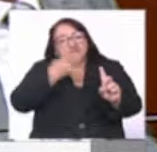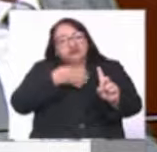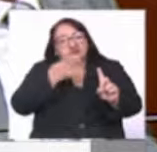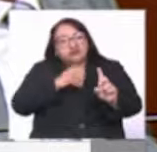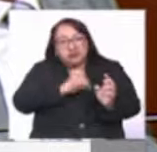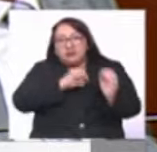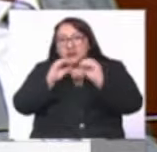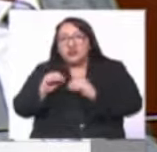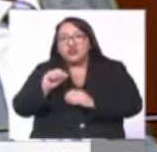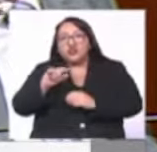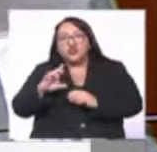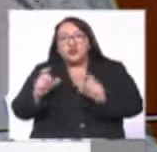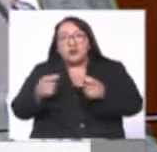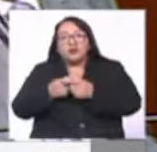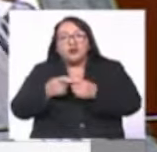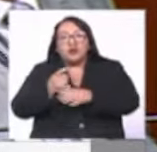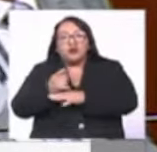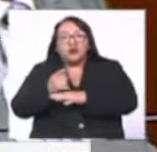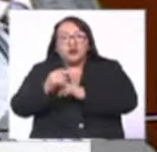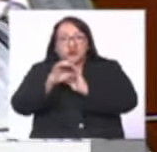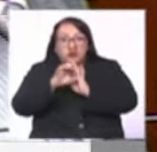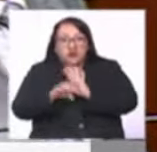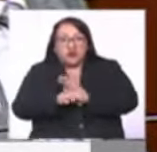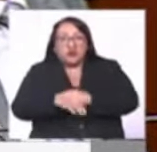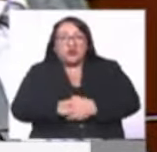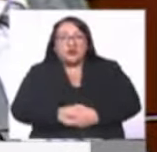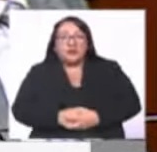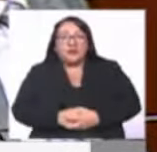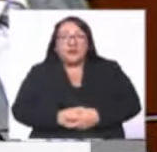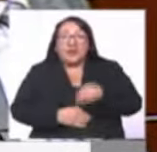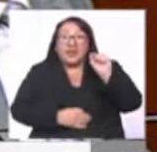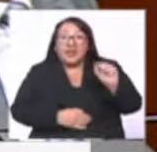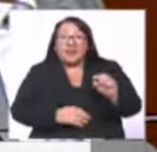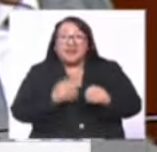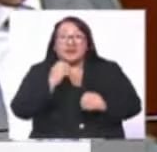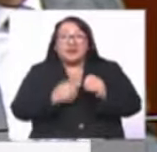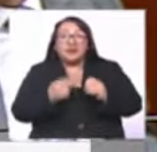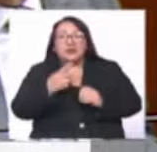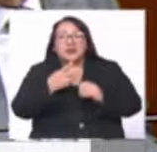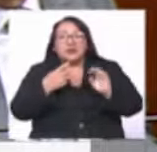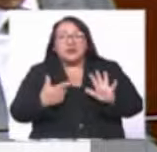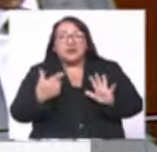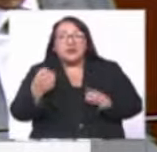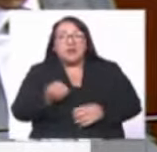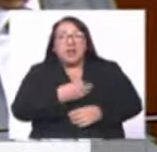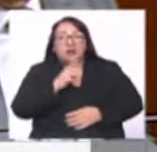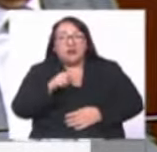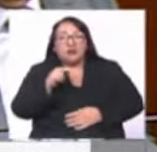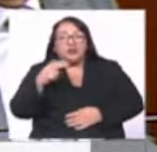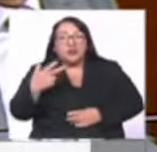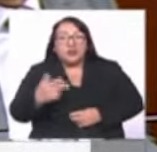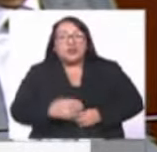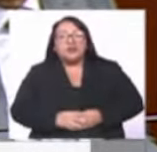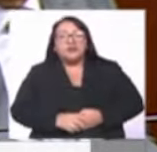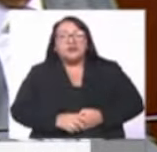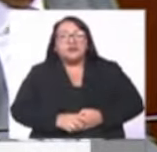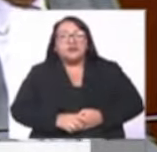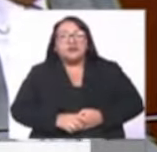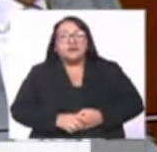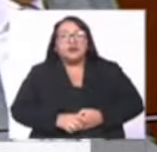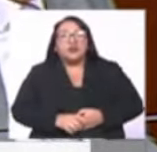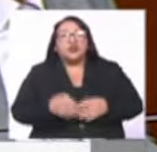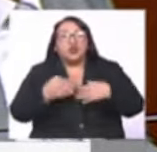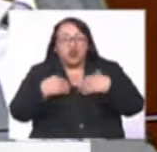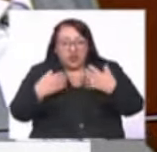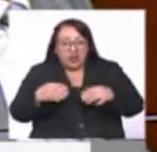subcomisión de acusaciones constitucionales en la sesión de fecha 27 de mayo del 2023 señor presidente dimos